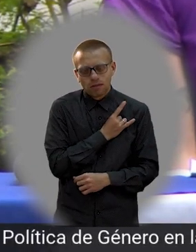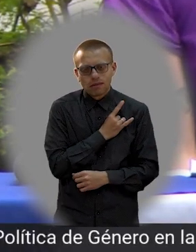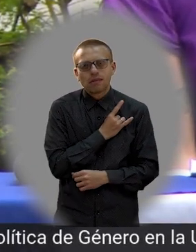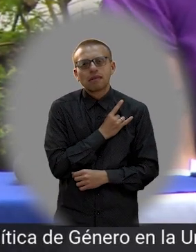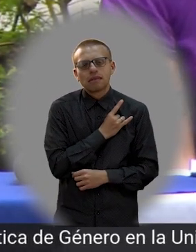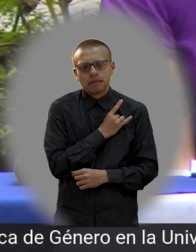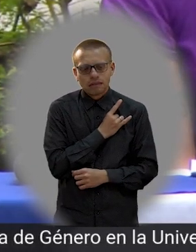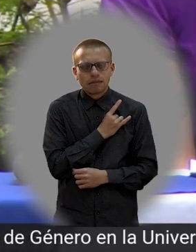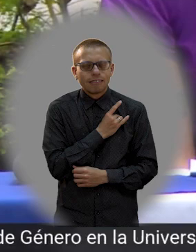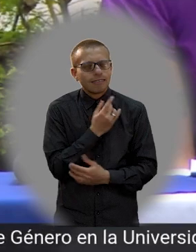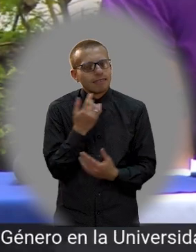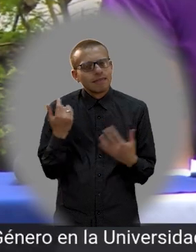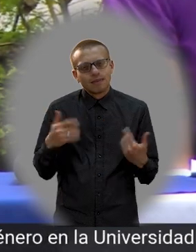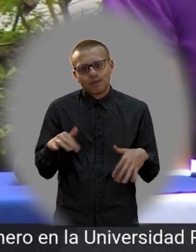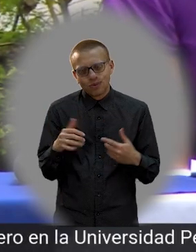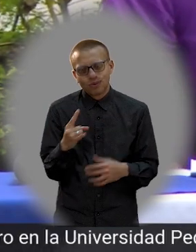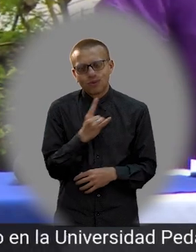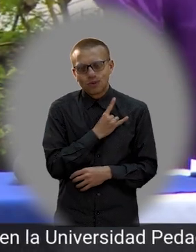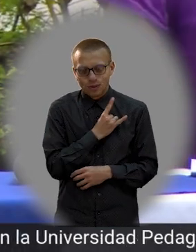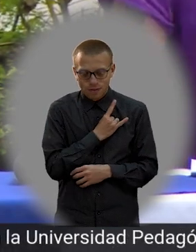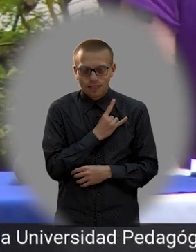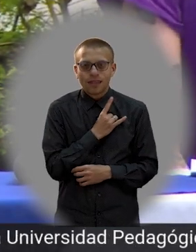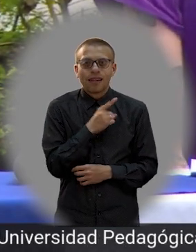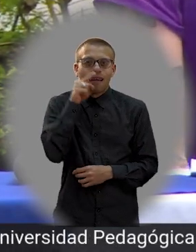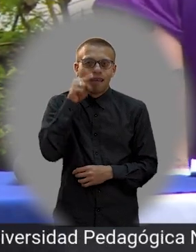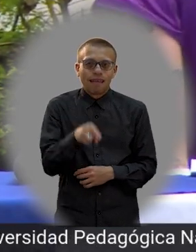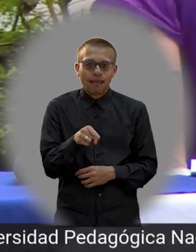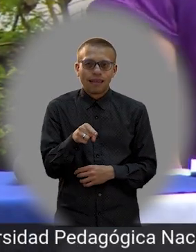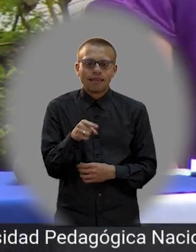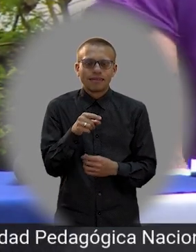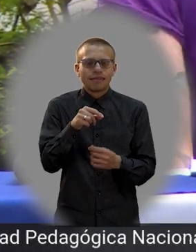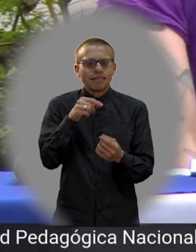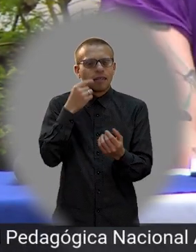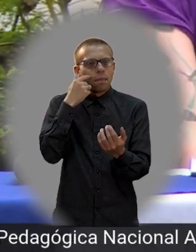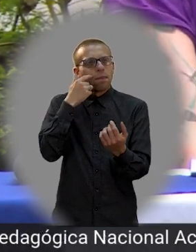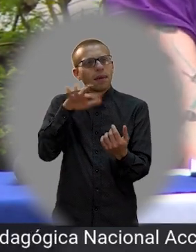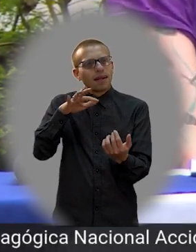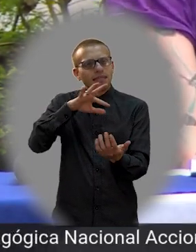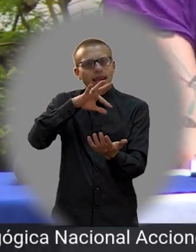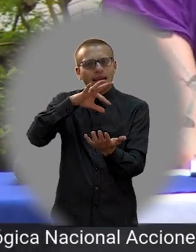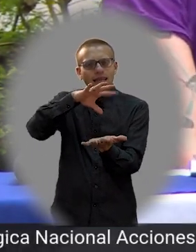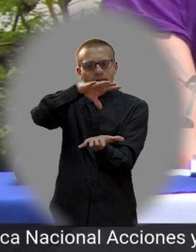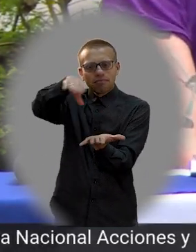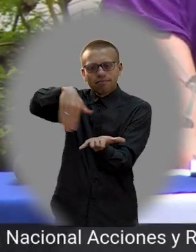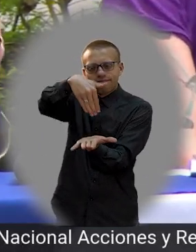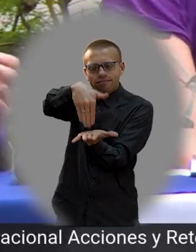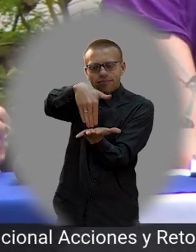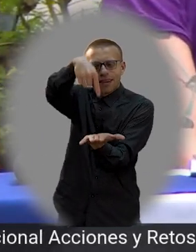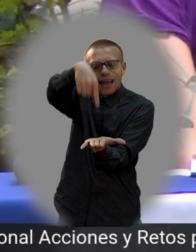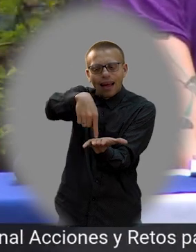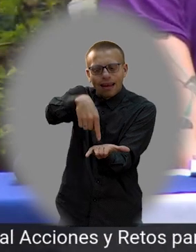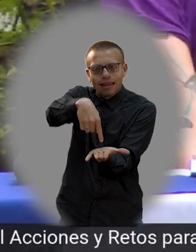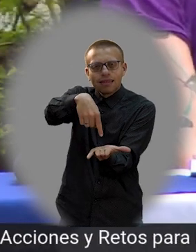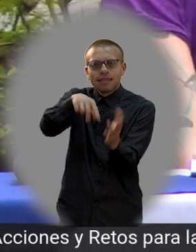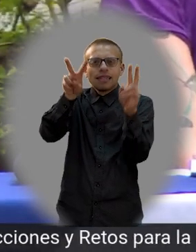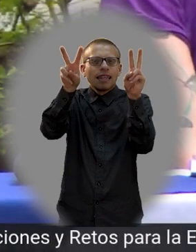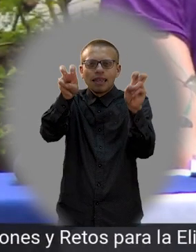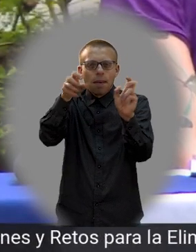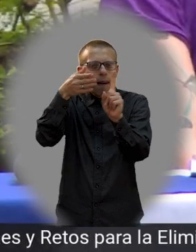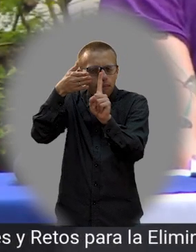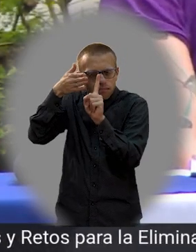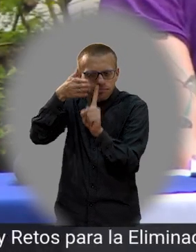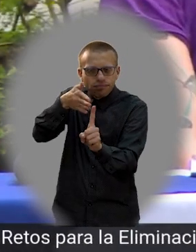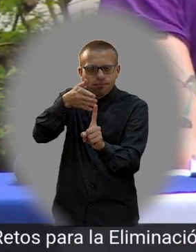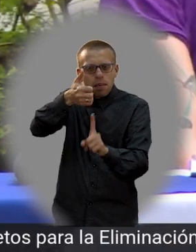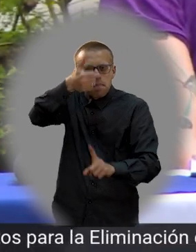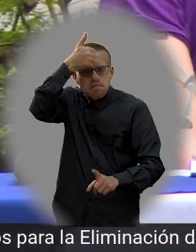pongan en el centro, ya no de manera periférica, ya no como un tema suplementario, un tema